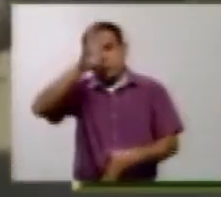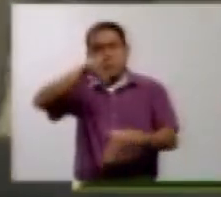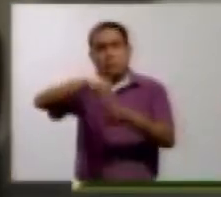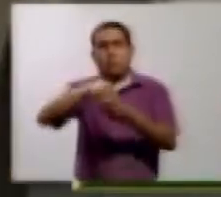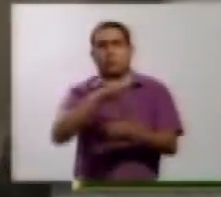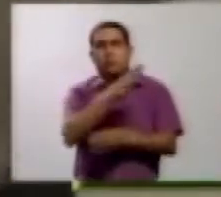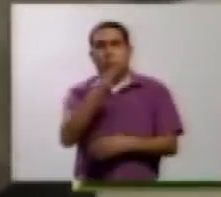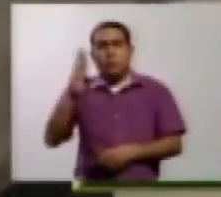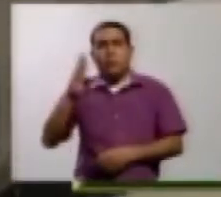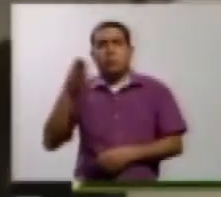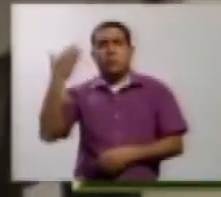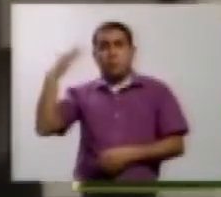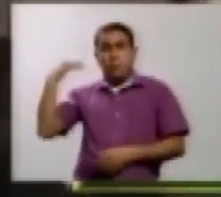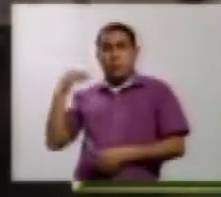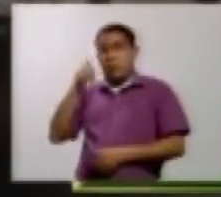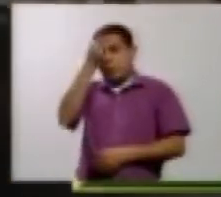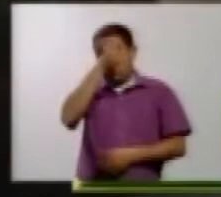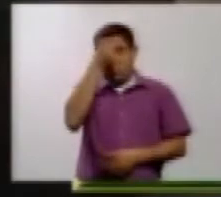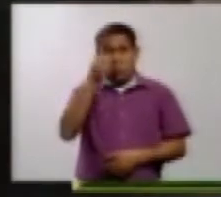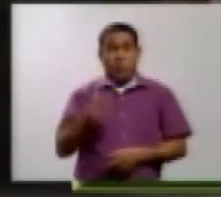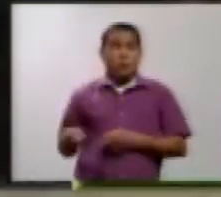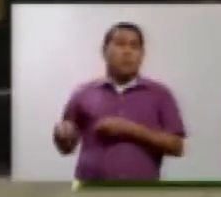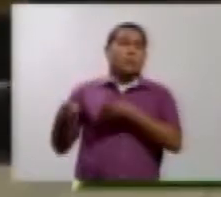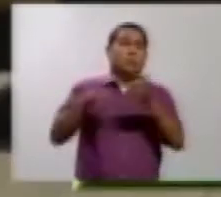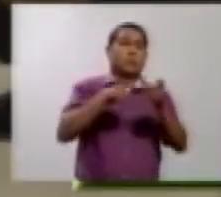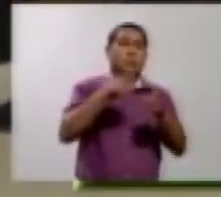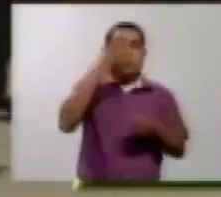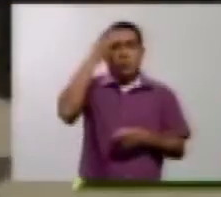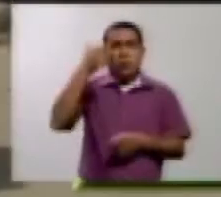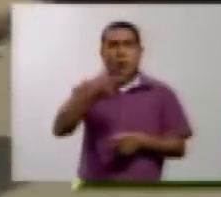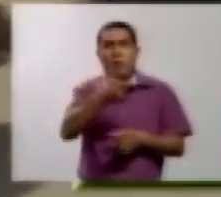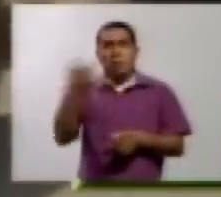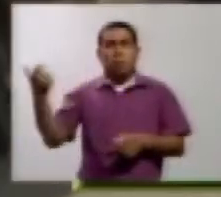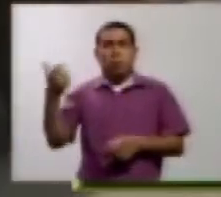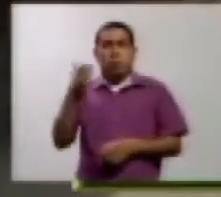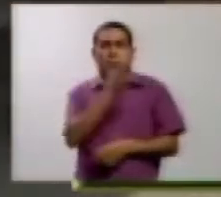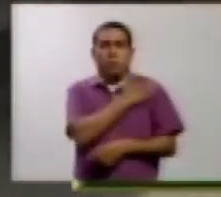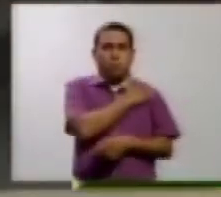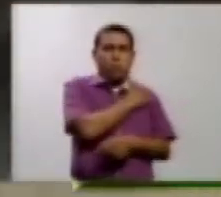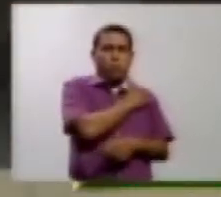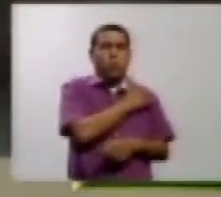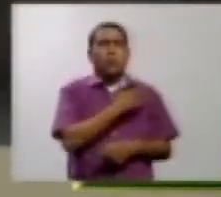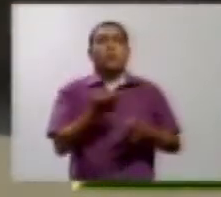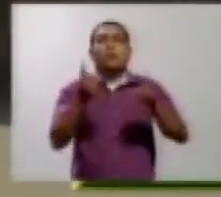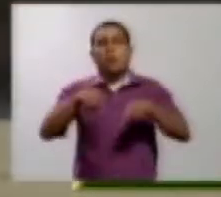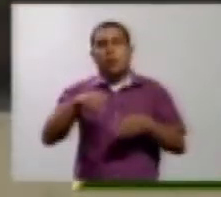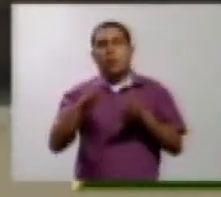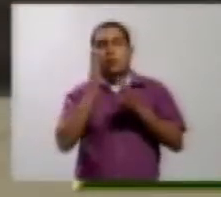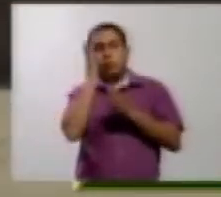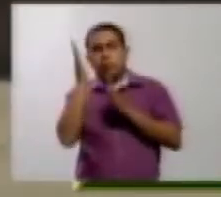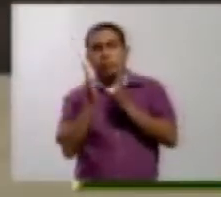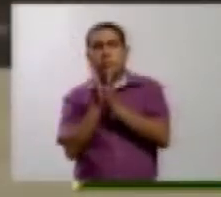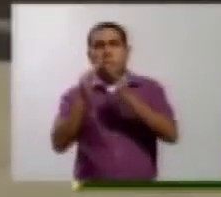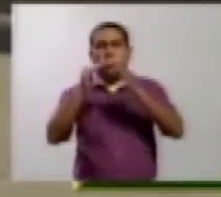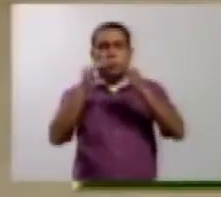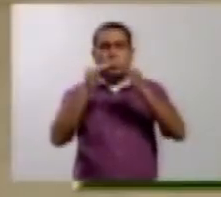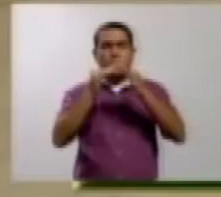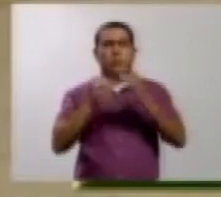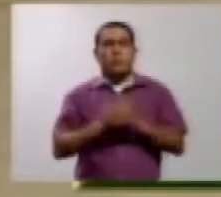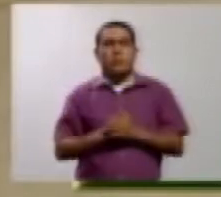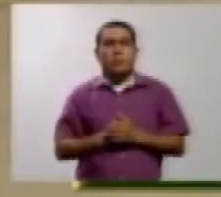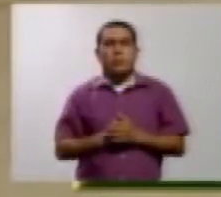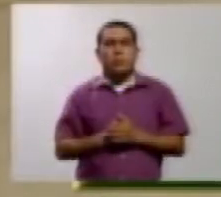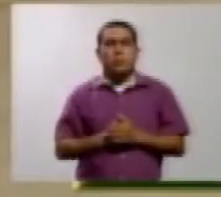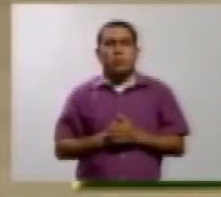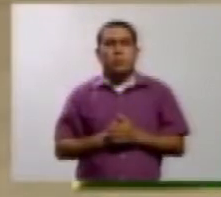luego de ser internado el pasado domingo tras recibir un impacto de bala en su ojo izquierdo mientras dormía en su residencia en el barrio en mención.